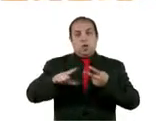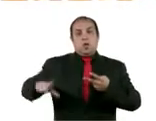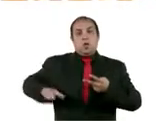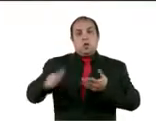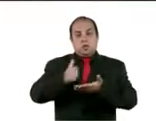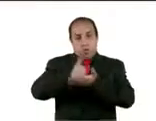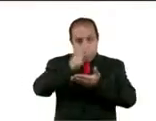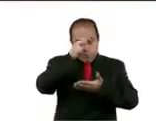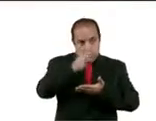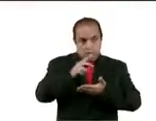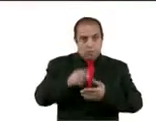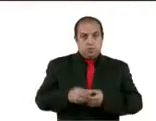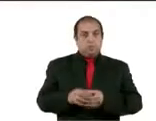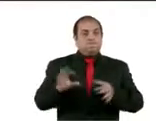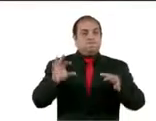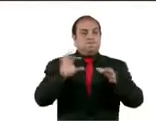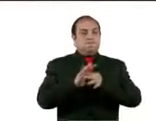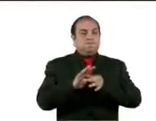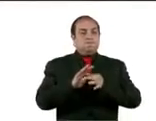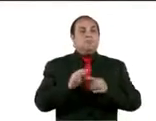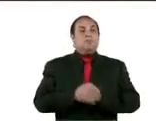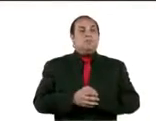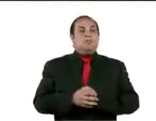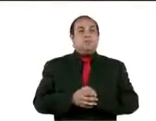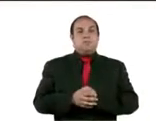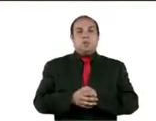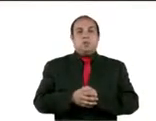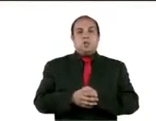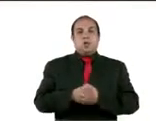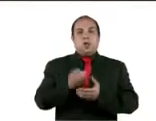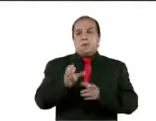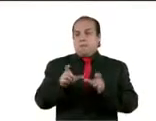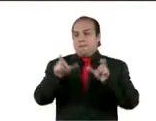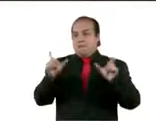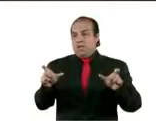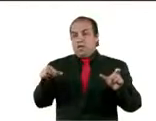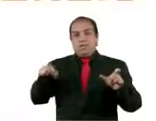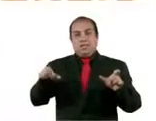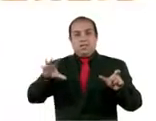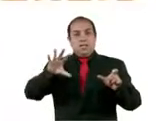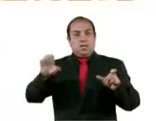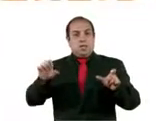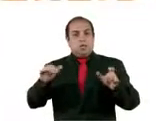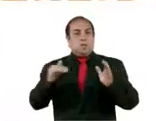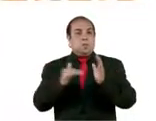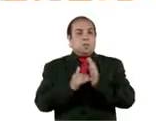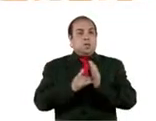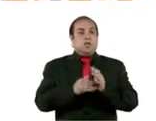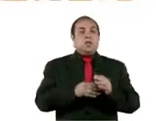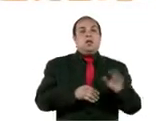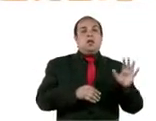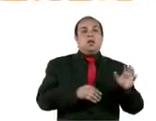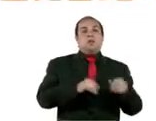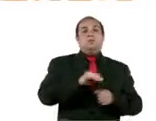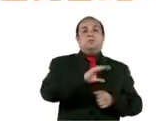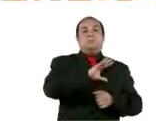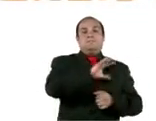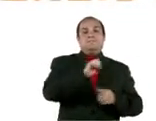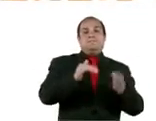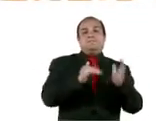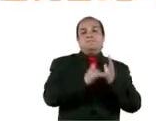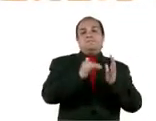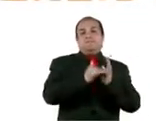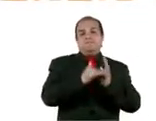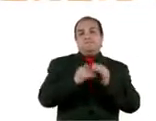México. El Gobierno de México, el Gobierno federal aporta la mitad de los recursos y nosotros aportamos la mitad de los recursos. En